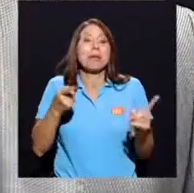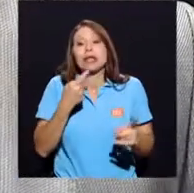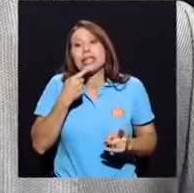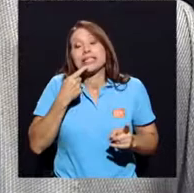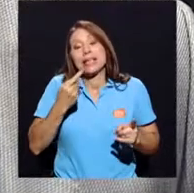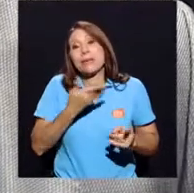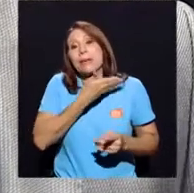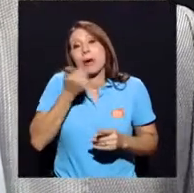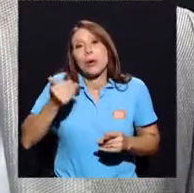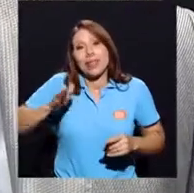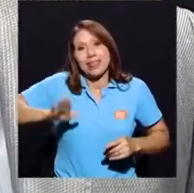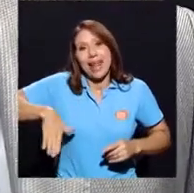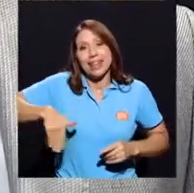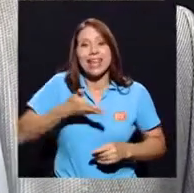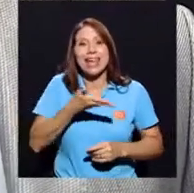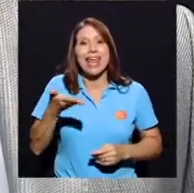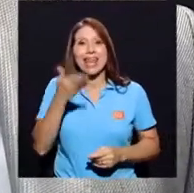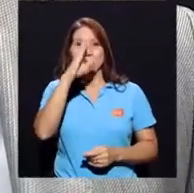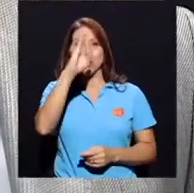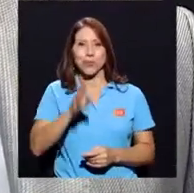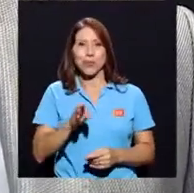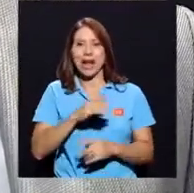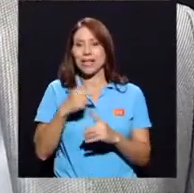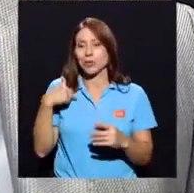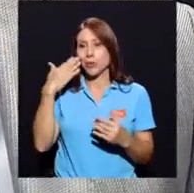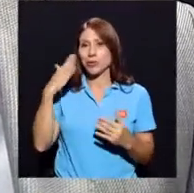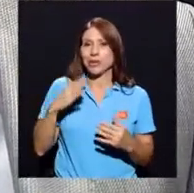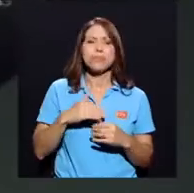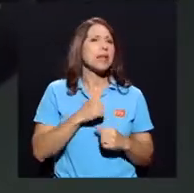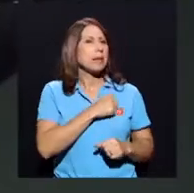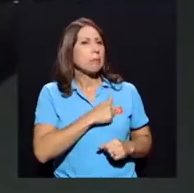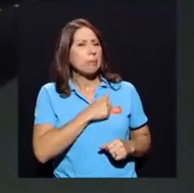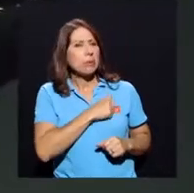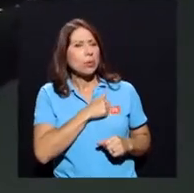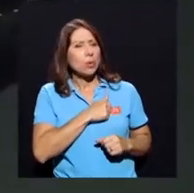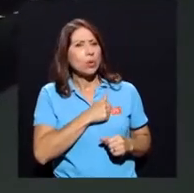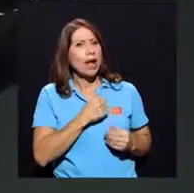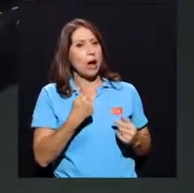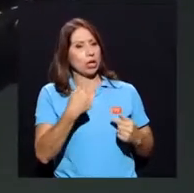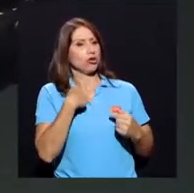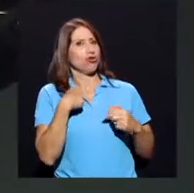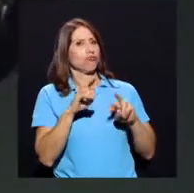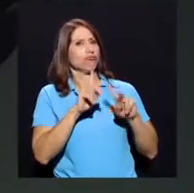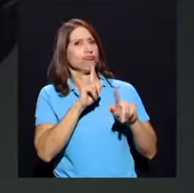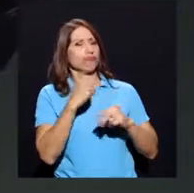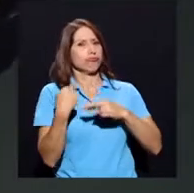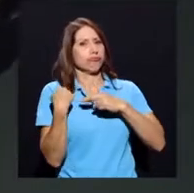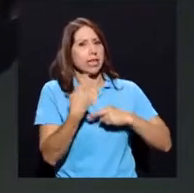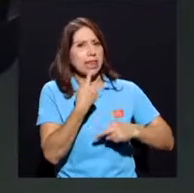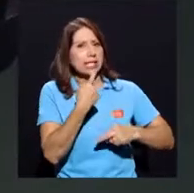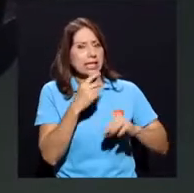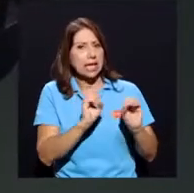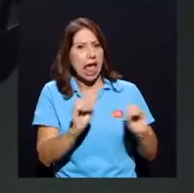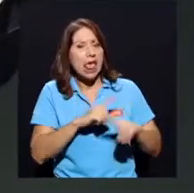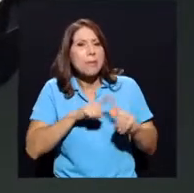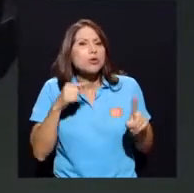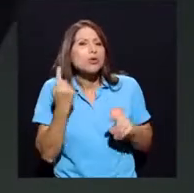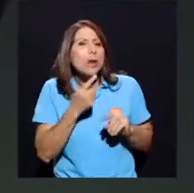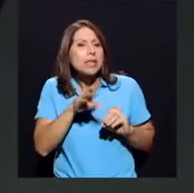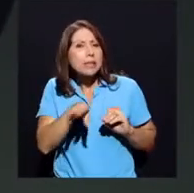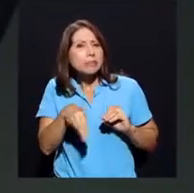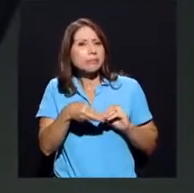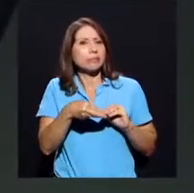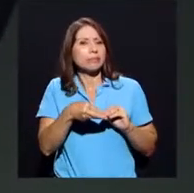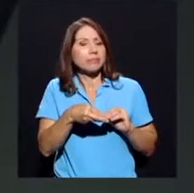que nunca yo no sé la verdad pero estoy aunque aunque no me toca decir nada pero nada más una nota de pie de página